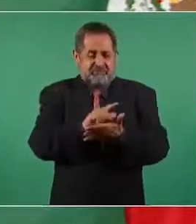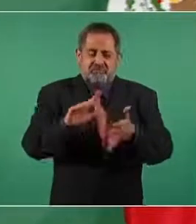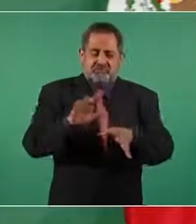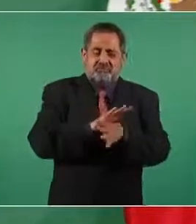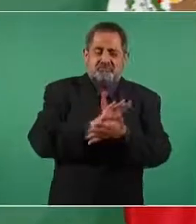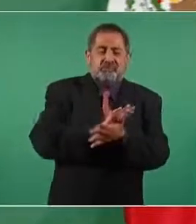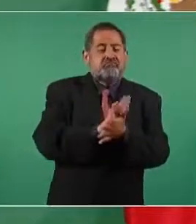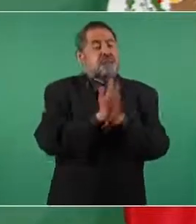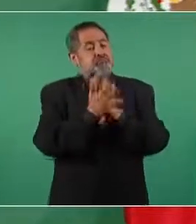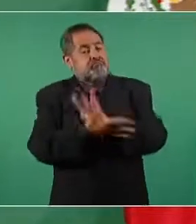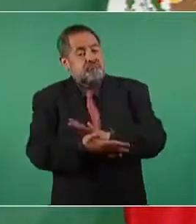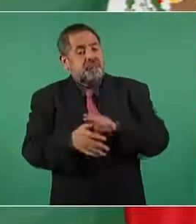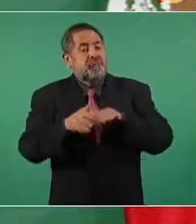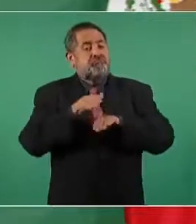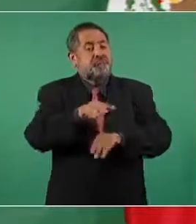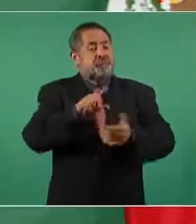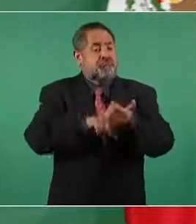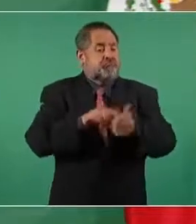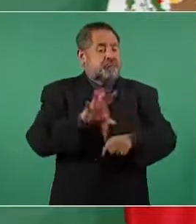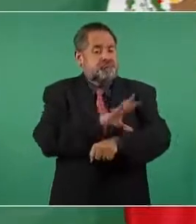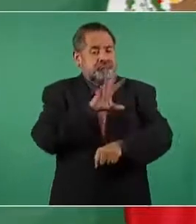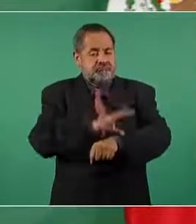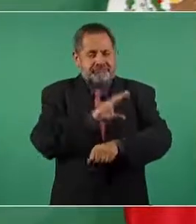reforma energética.